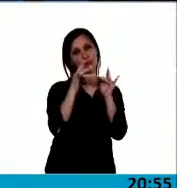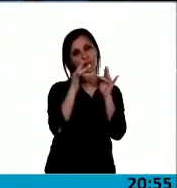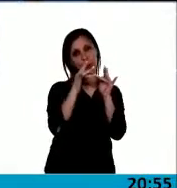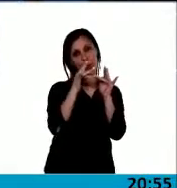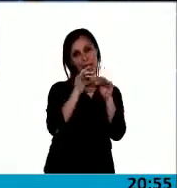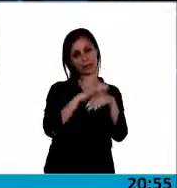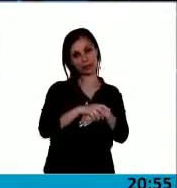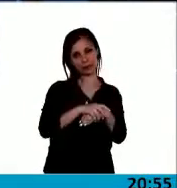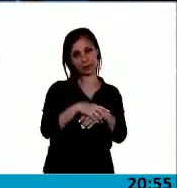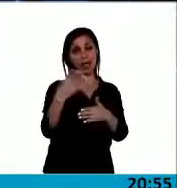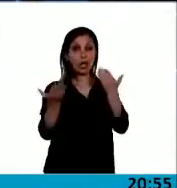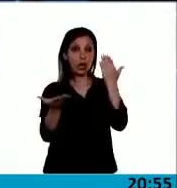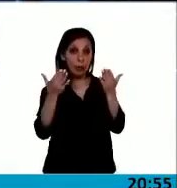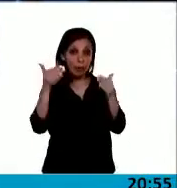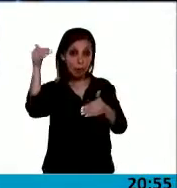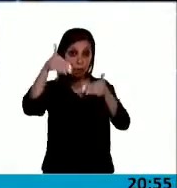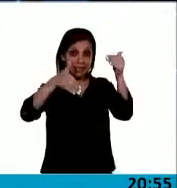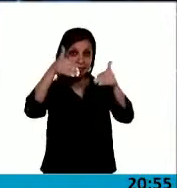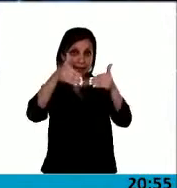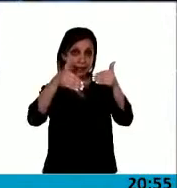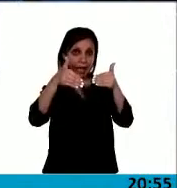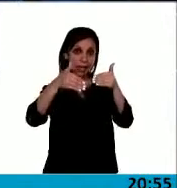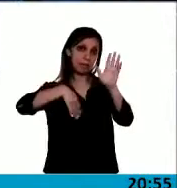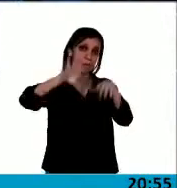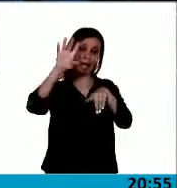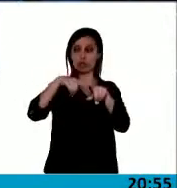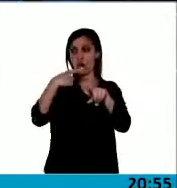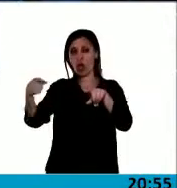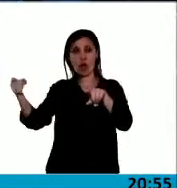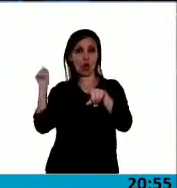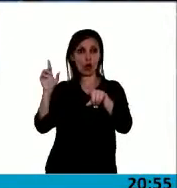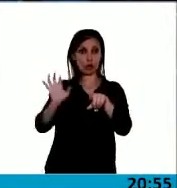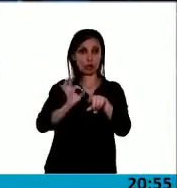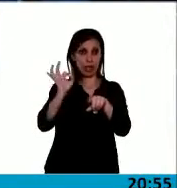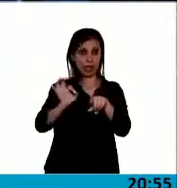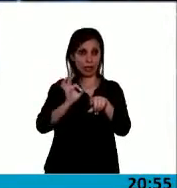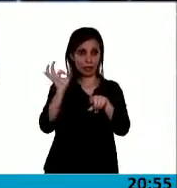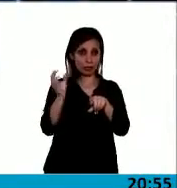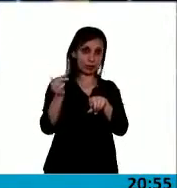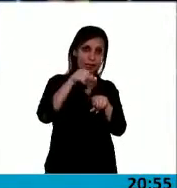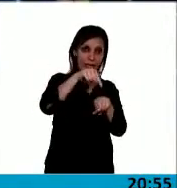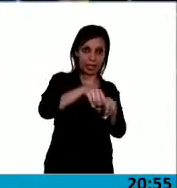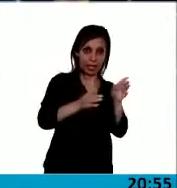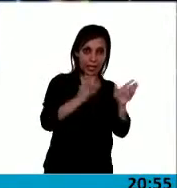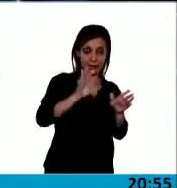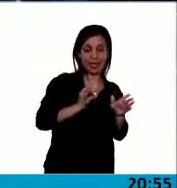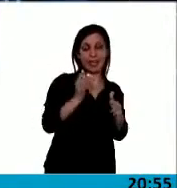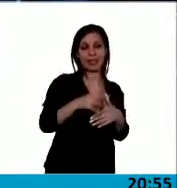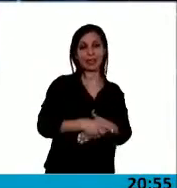las presenciales, hubo más en los años anteriores que este año.